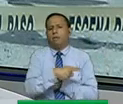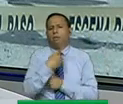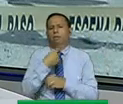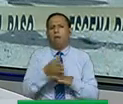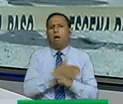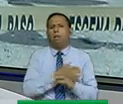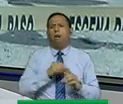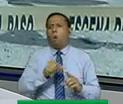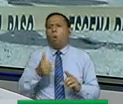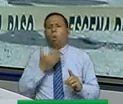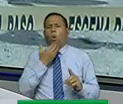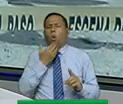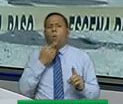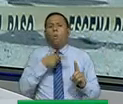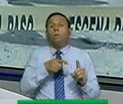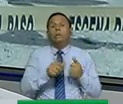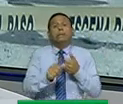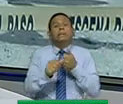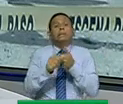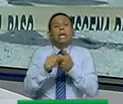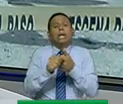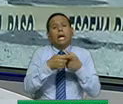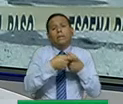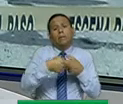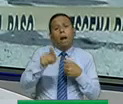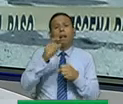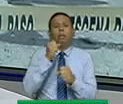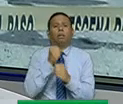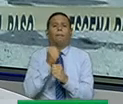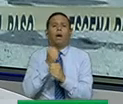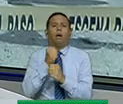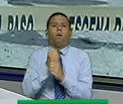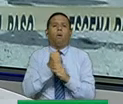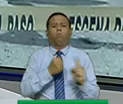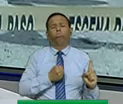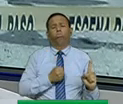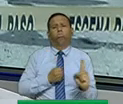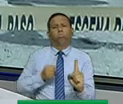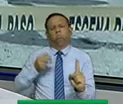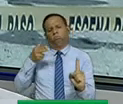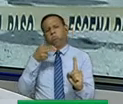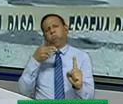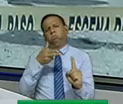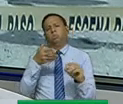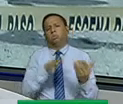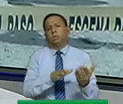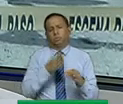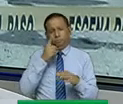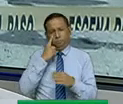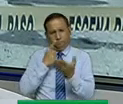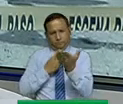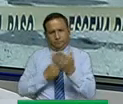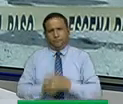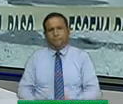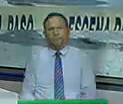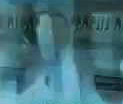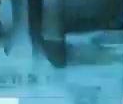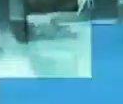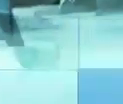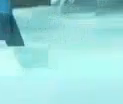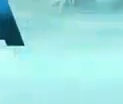atacada justo cuando se dirigía a laborar. Carlos Julio Grumendi con toda la información.